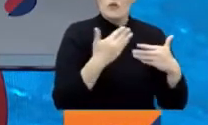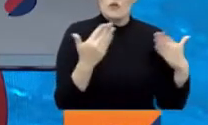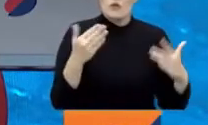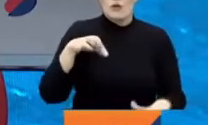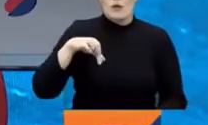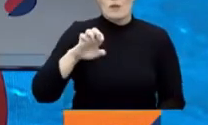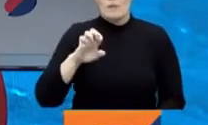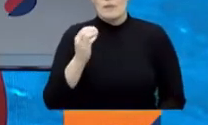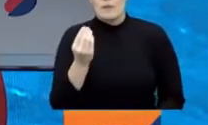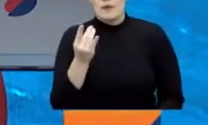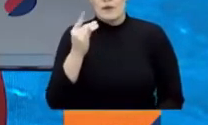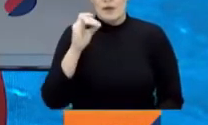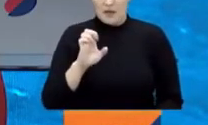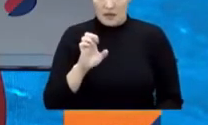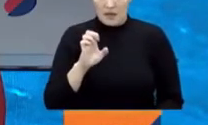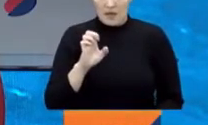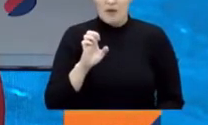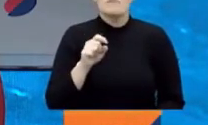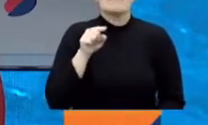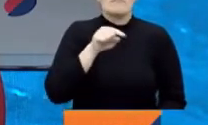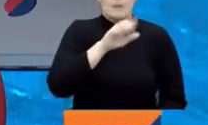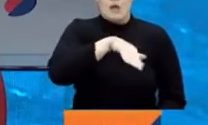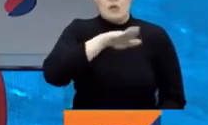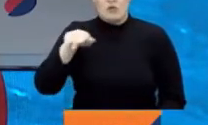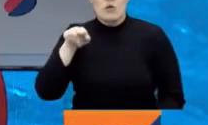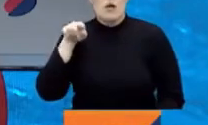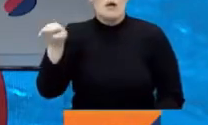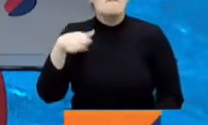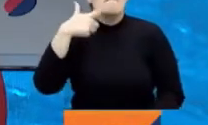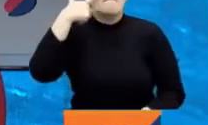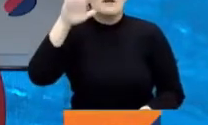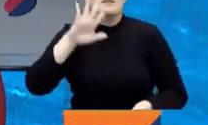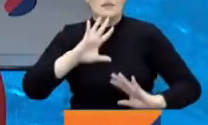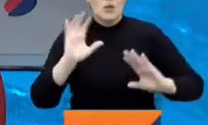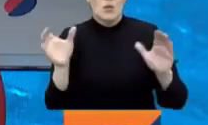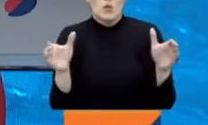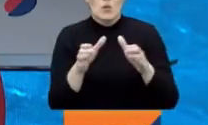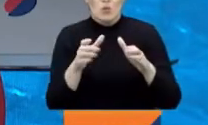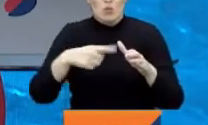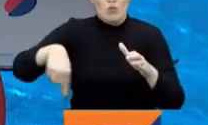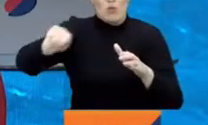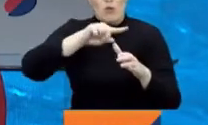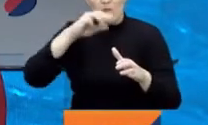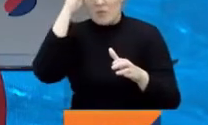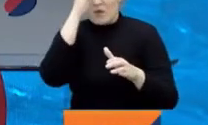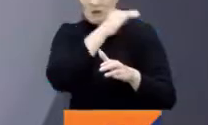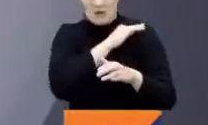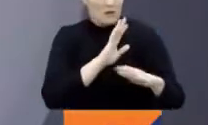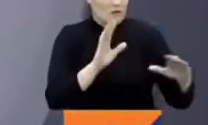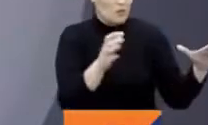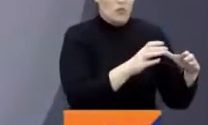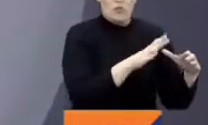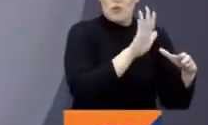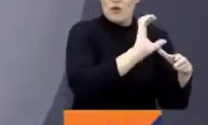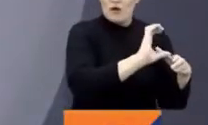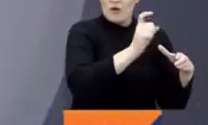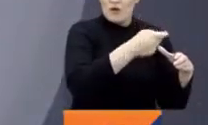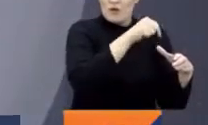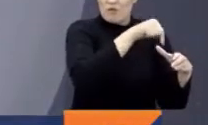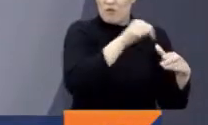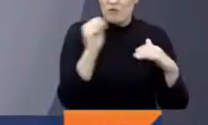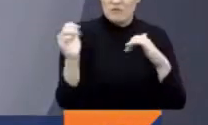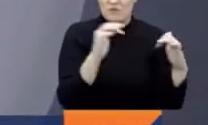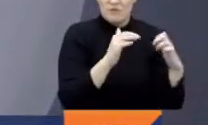del Clan del Golfo contra la fuerza pública. En las últimas horas cuentan dos atentados similares en la zona. La historia de